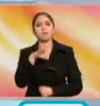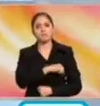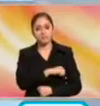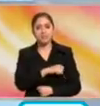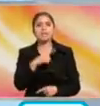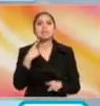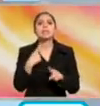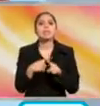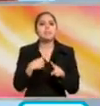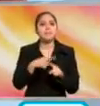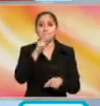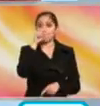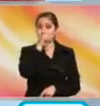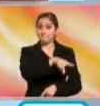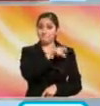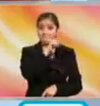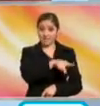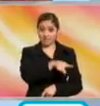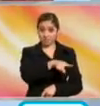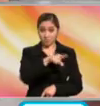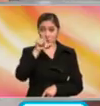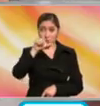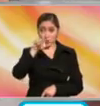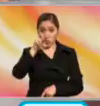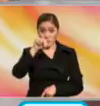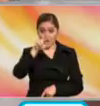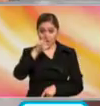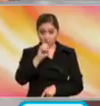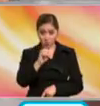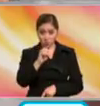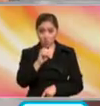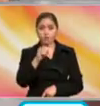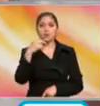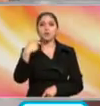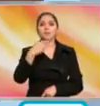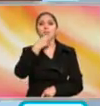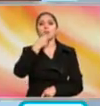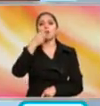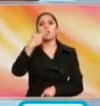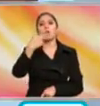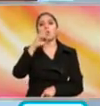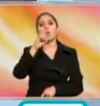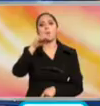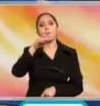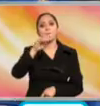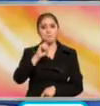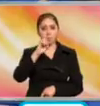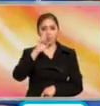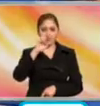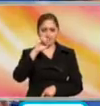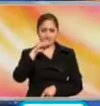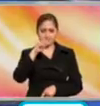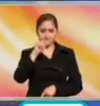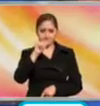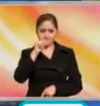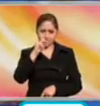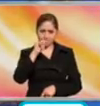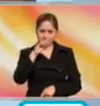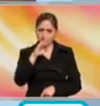Está ahí en el mismo Auditorio Nacional, atrás está Homo Empáticos. Homo empático. Homo es eso?